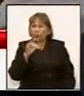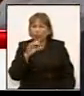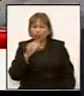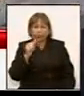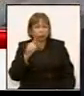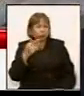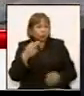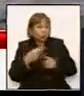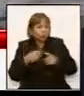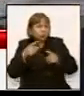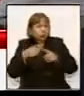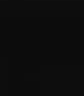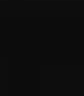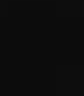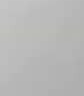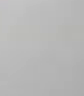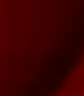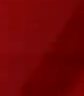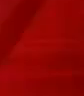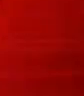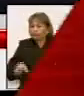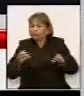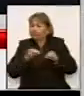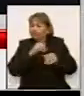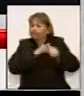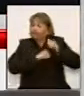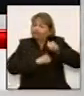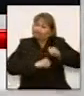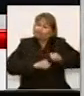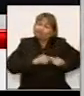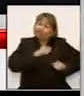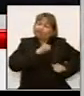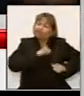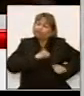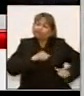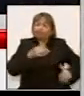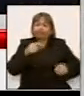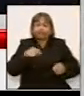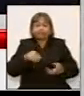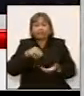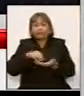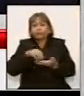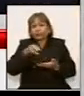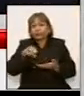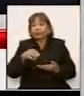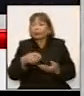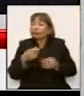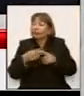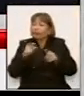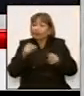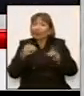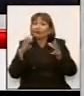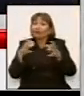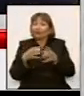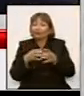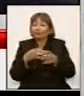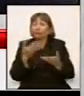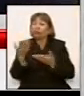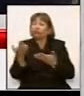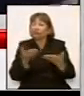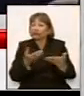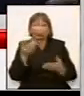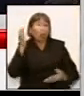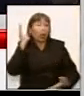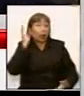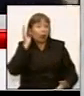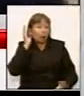muy temas importantes que sufre esta parte de la provincia, pero esta audiencia también ha servido para